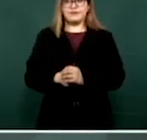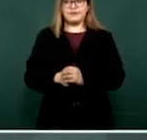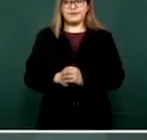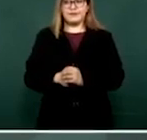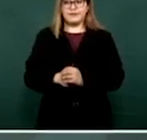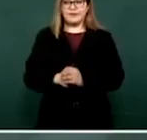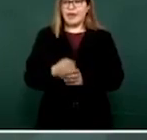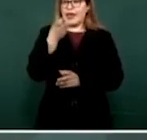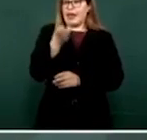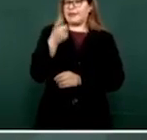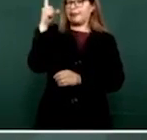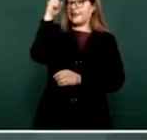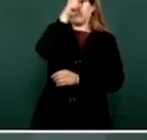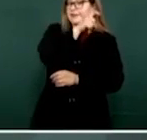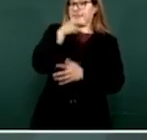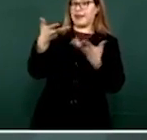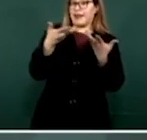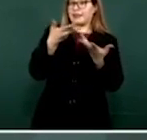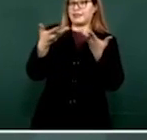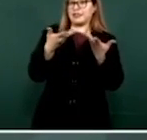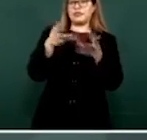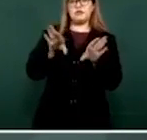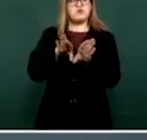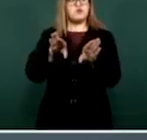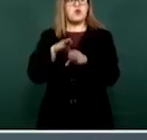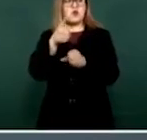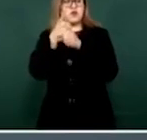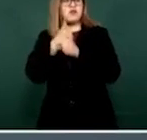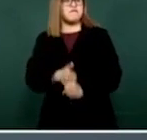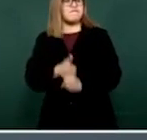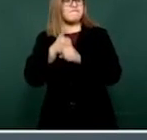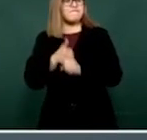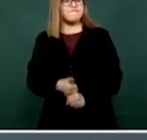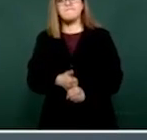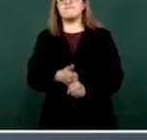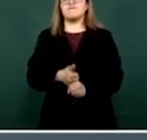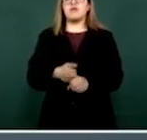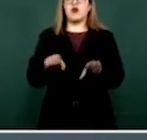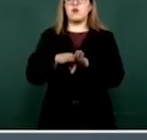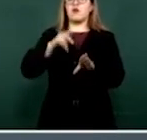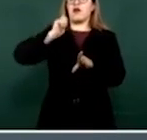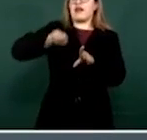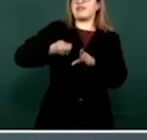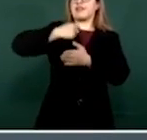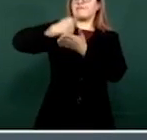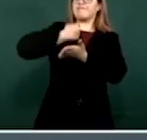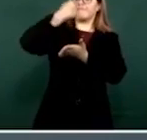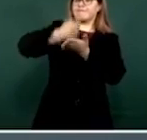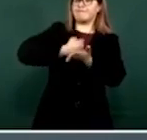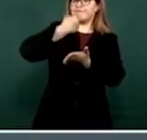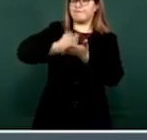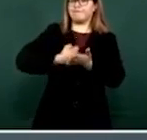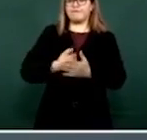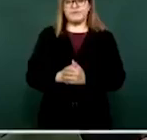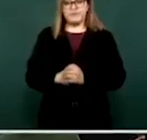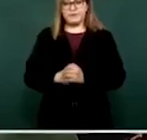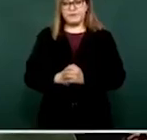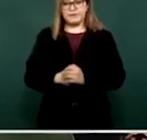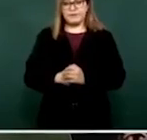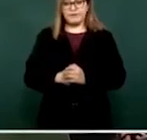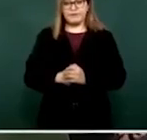y lo difícil que fue el sufrimiento que significaron esas luchas,